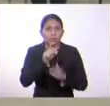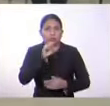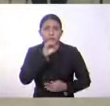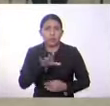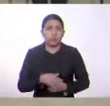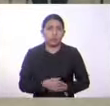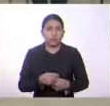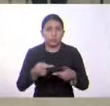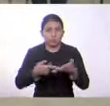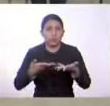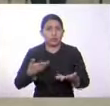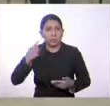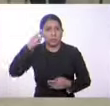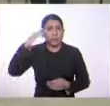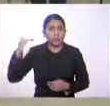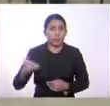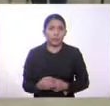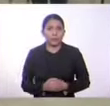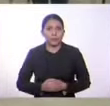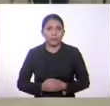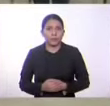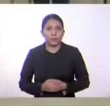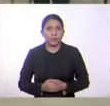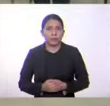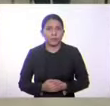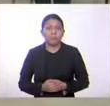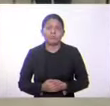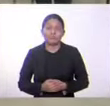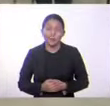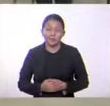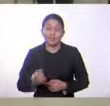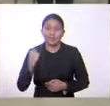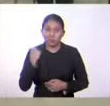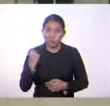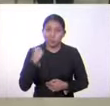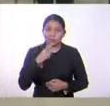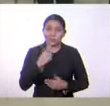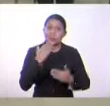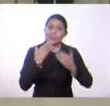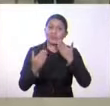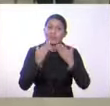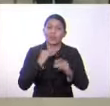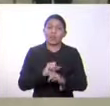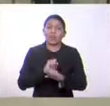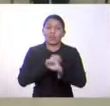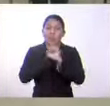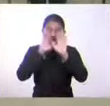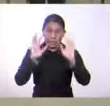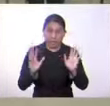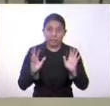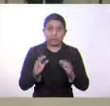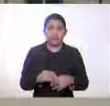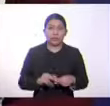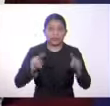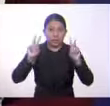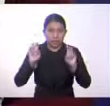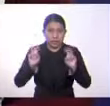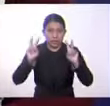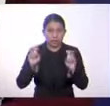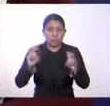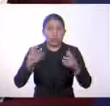derechos políticos. Muy bien. Es muy importante esa aclaración que nos hace, doctor, referente a ver